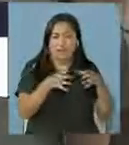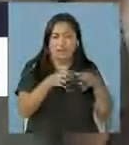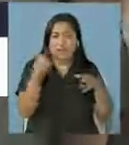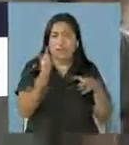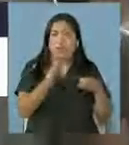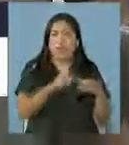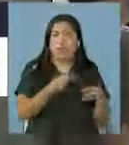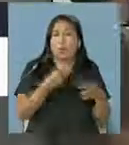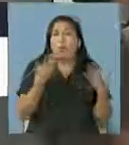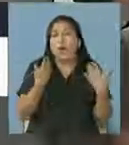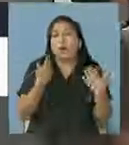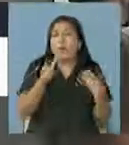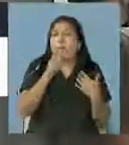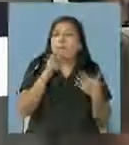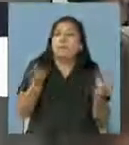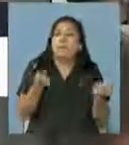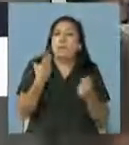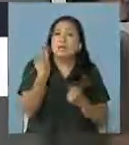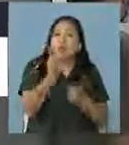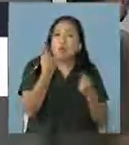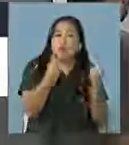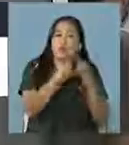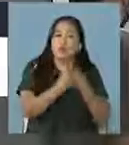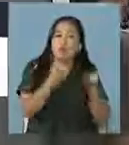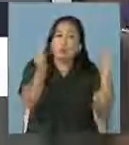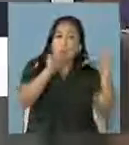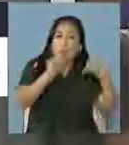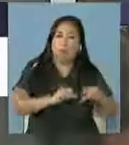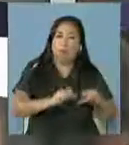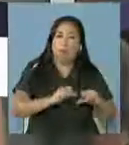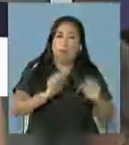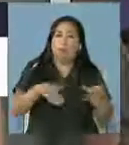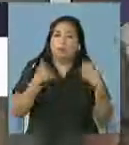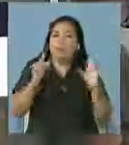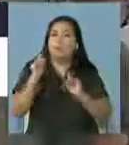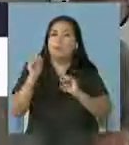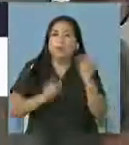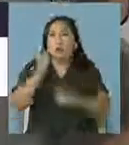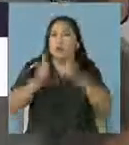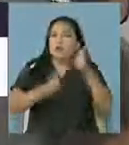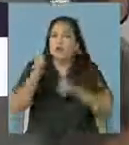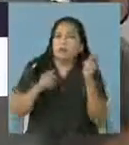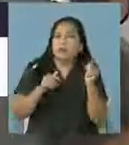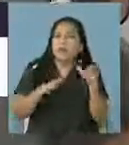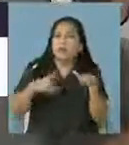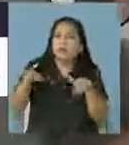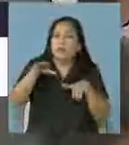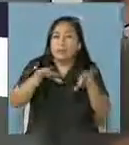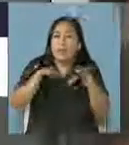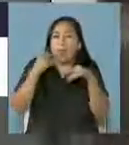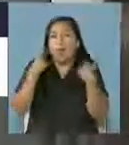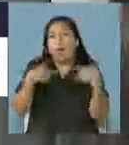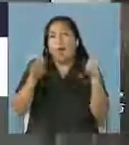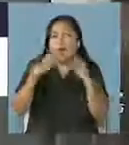fechas era el candidato y ahora perdieron dos partidos seguidos así que bueno Esto es muy es muy competitivo es muy parejo y bueno